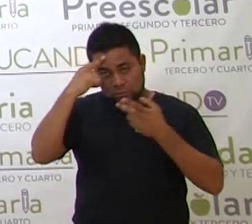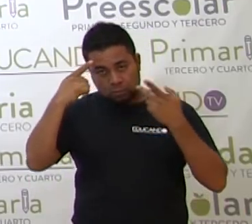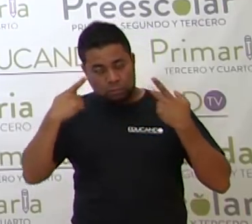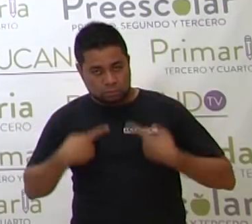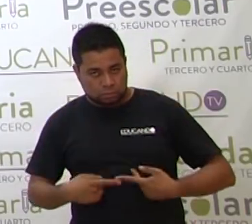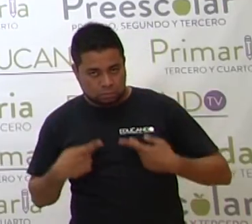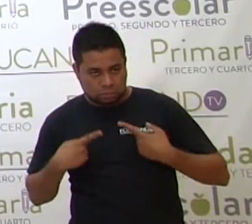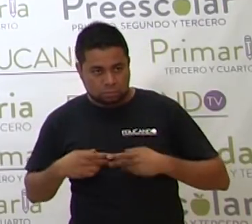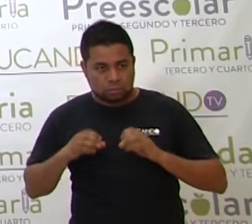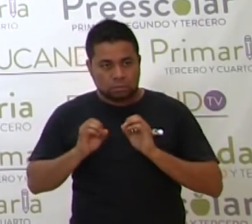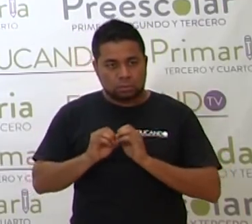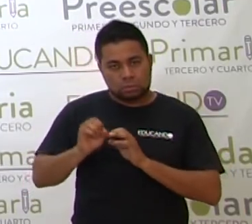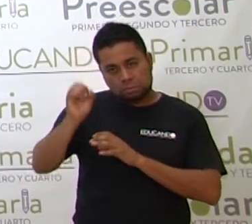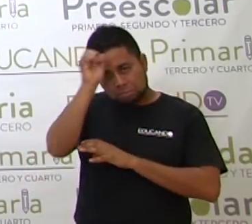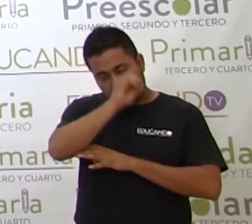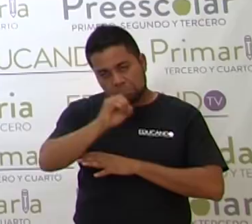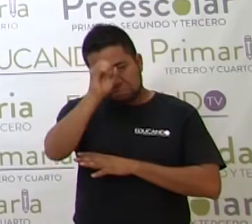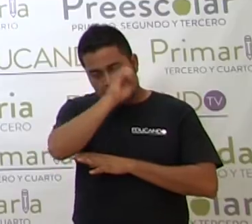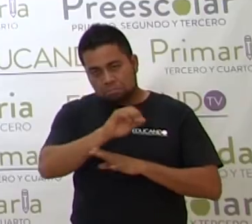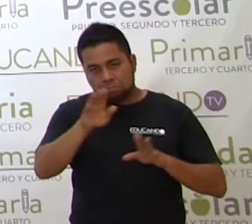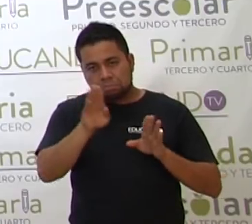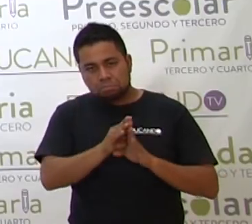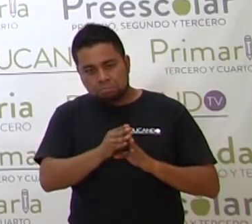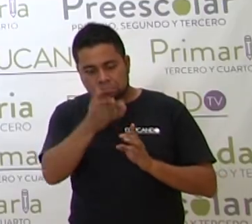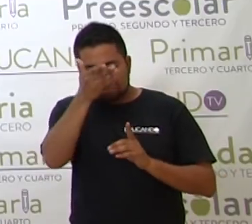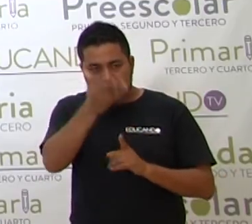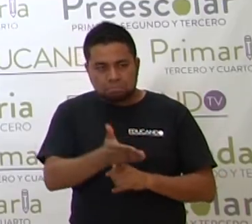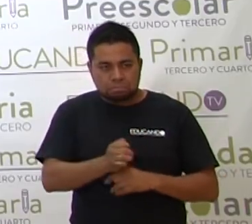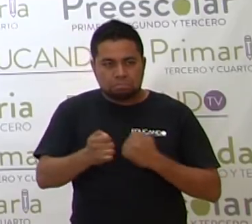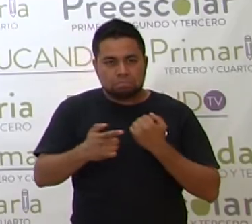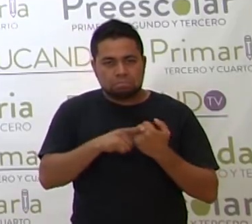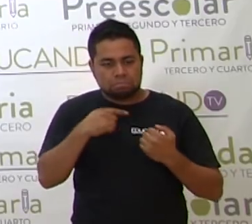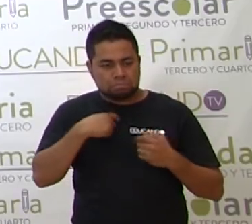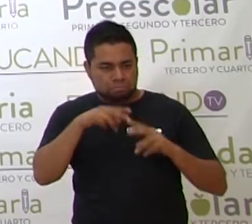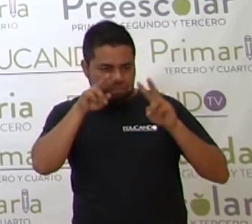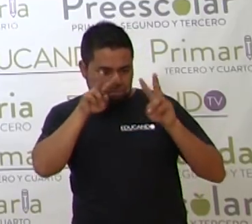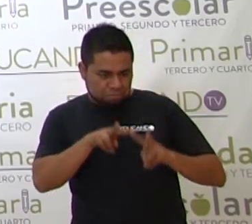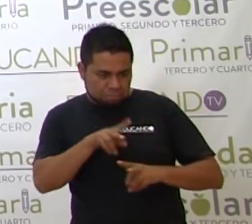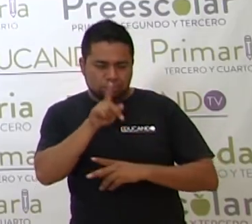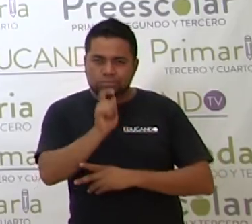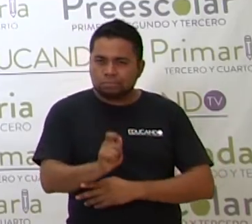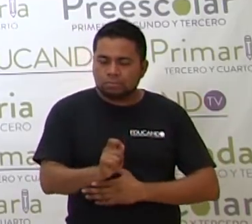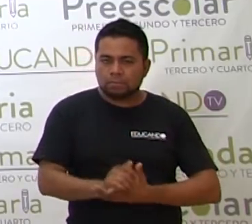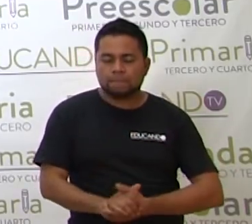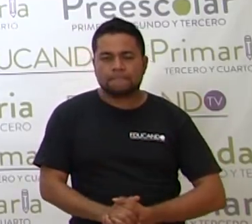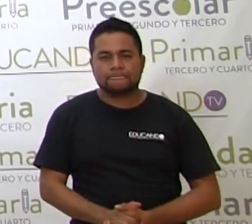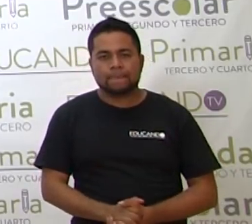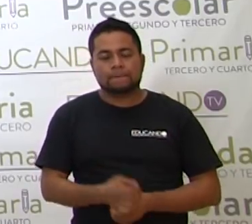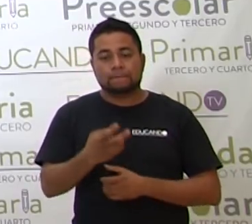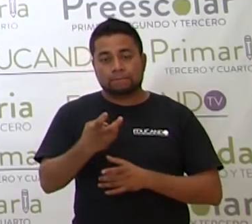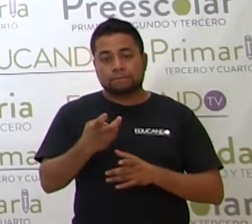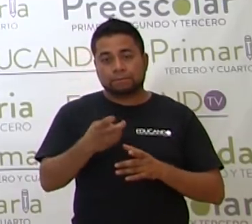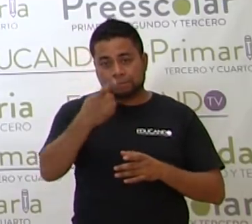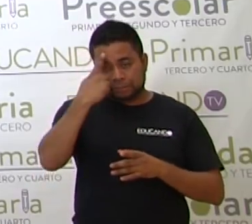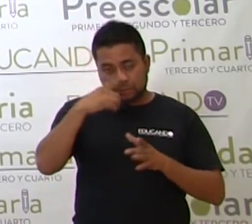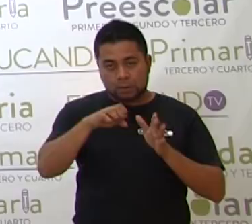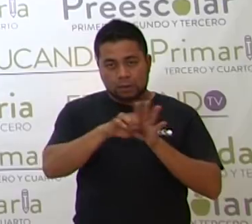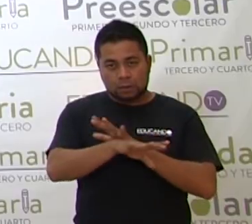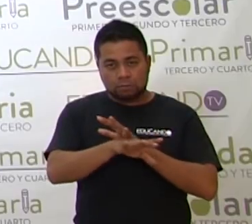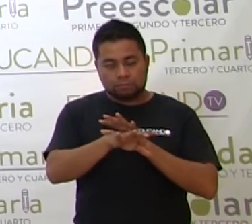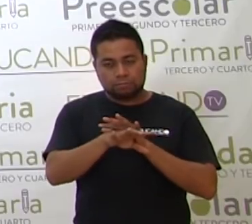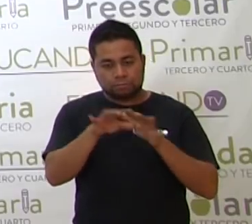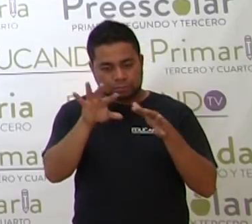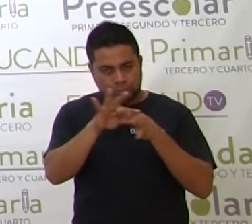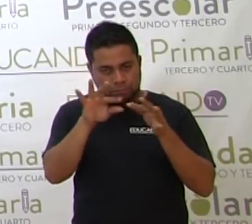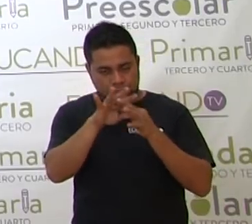persona, alguna opinión de cómo es esa cosa que estamos observando, ¿bien? Y eso en la descripción objetiva